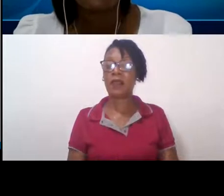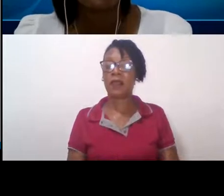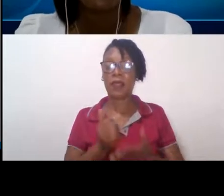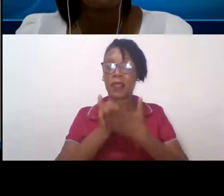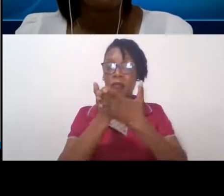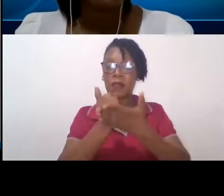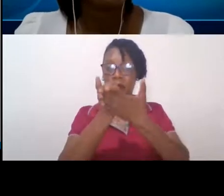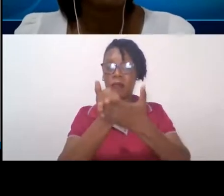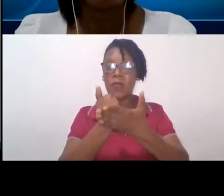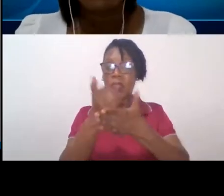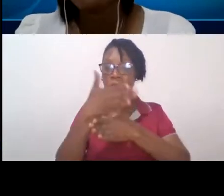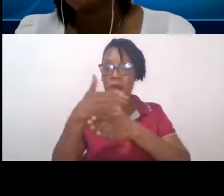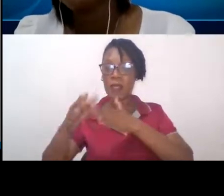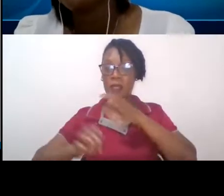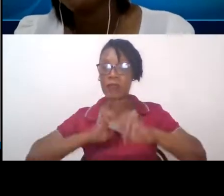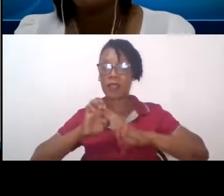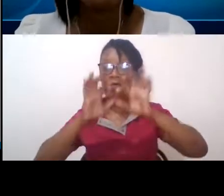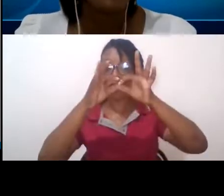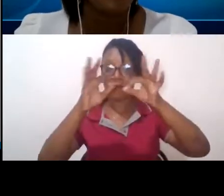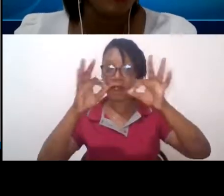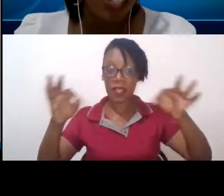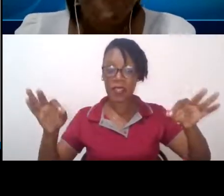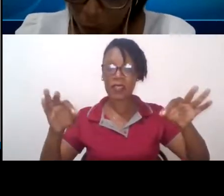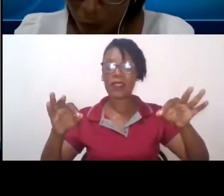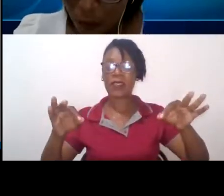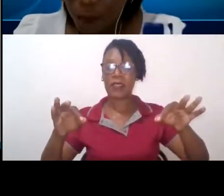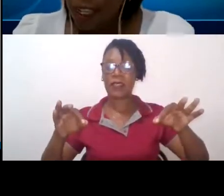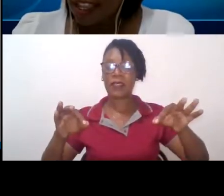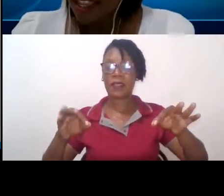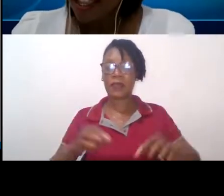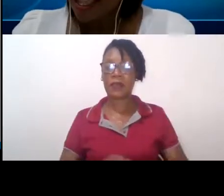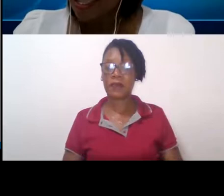parte emocional son las frases, las sentencias o los dichos.